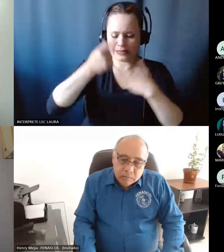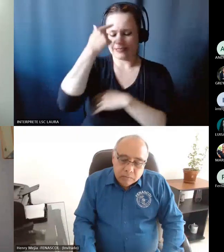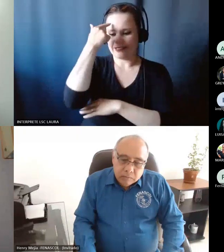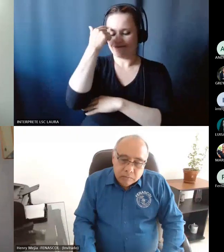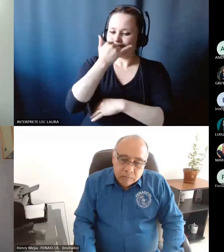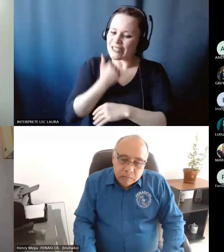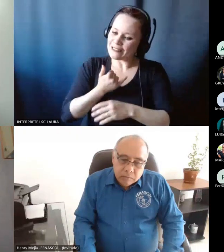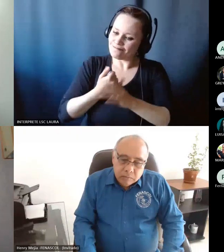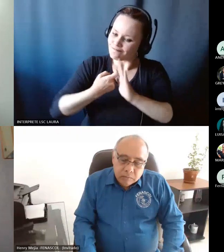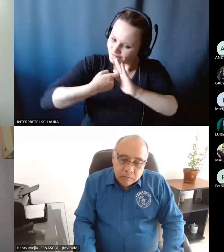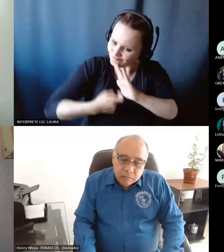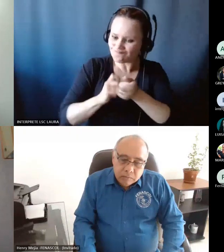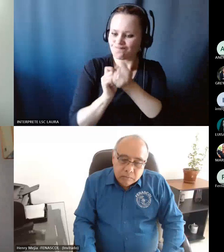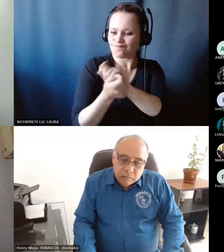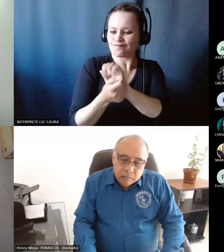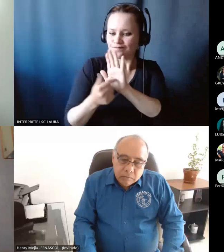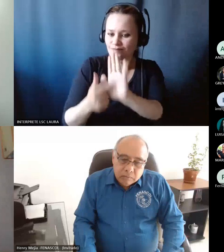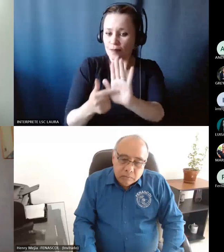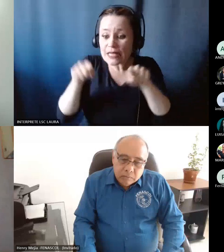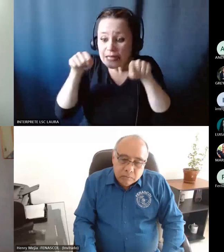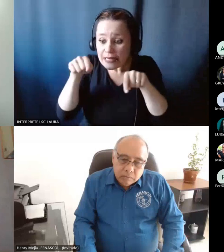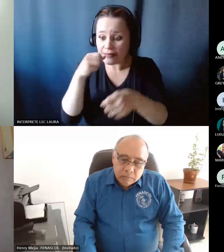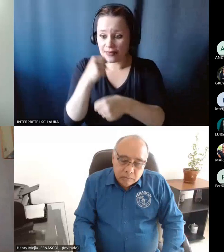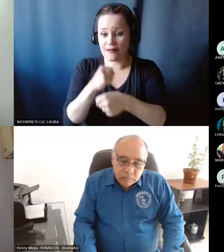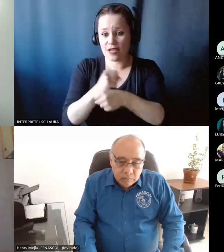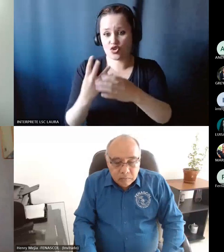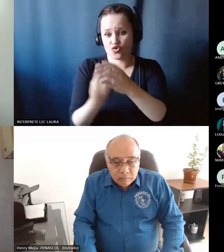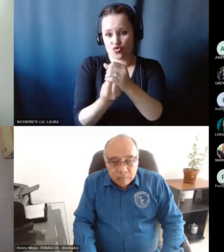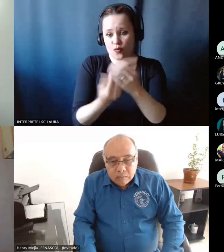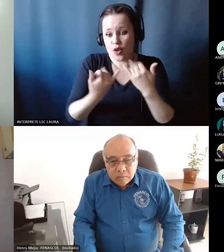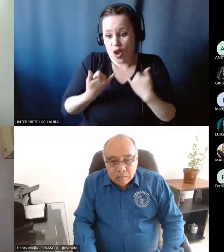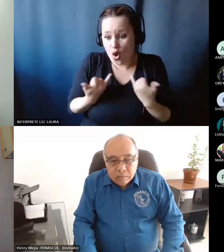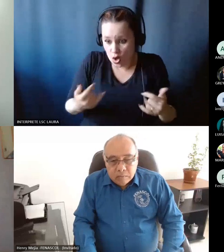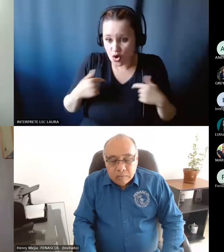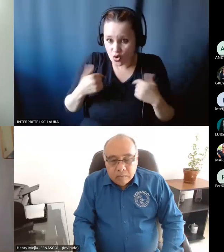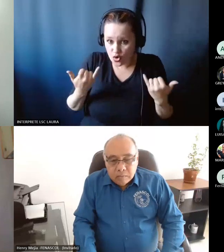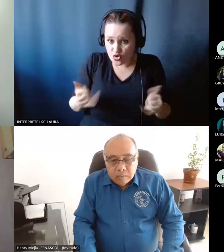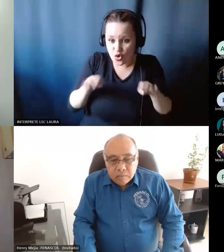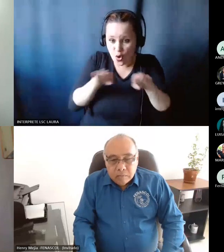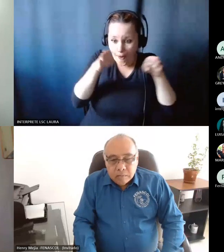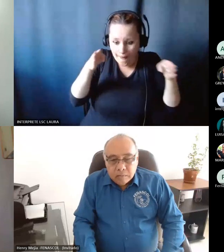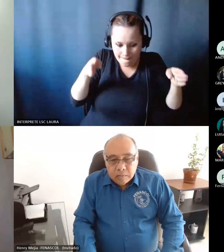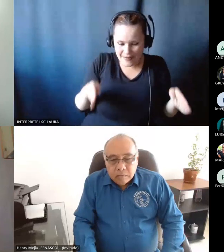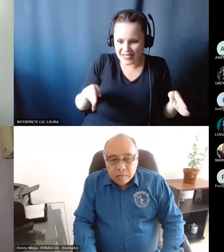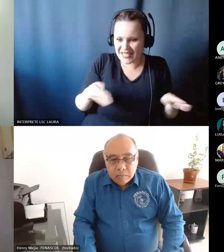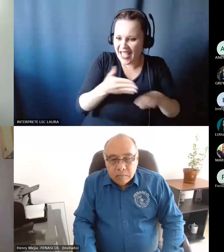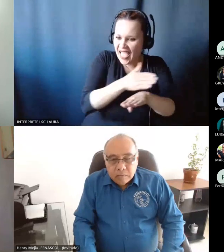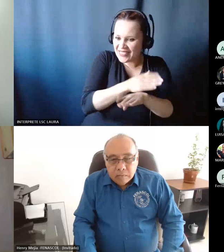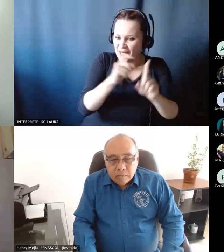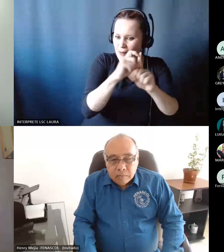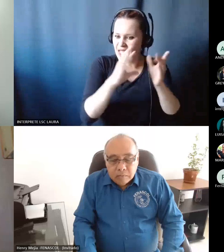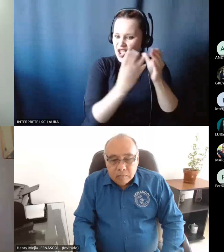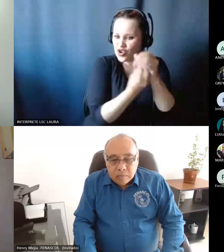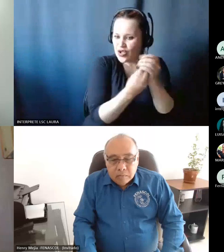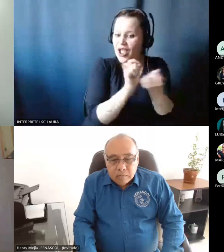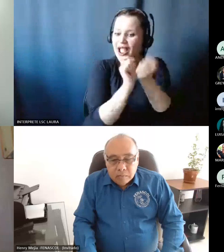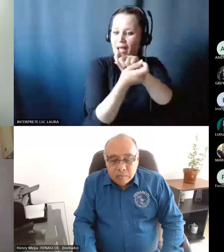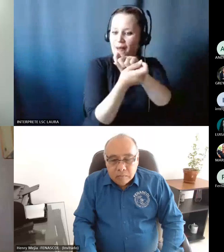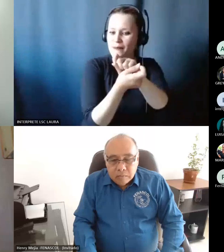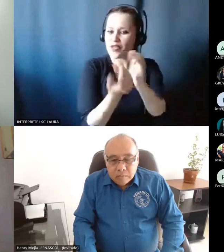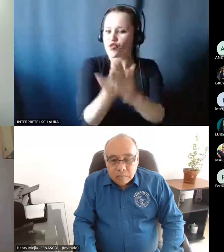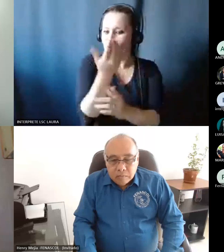que el hecho de trabajar en inclusión ahora yo le cambié la mesa ahora de inclusión a Innovación social porque es